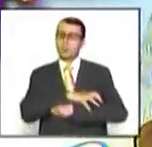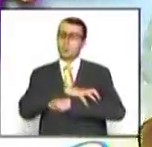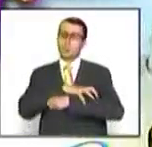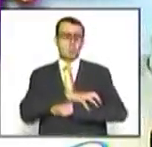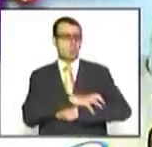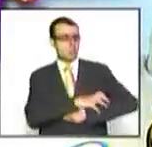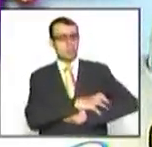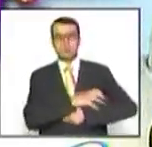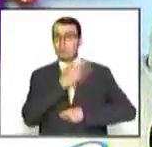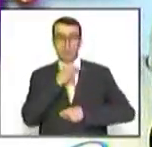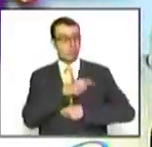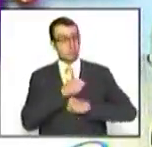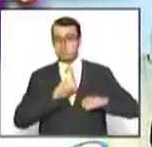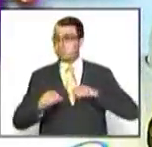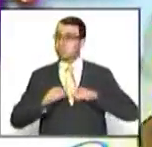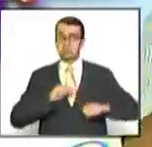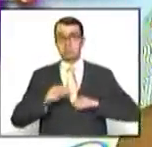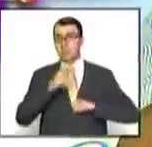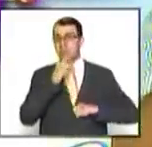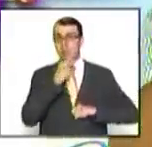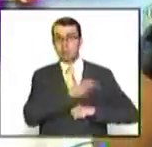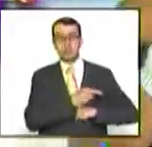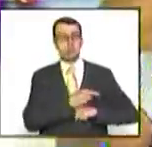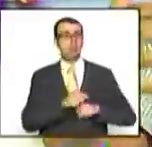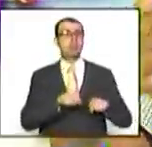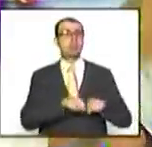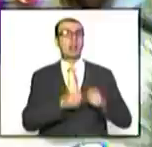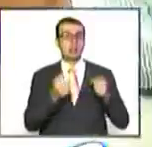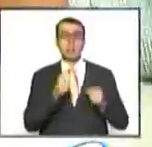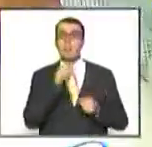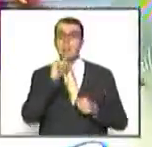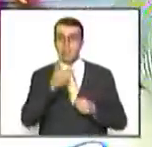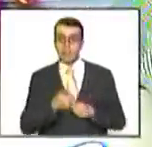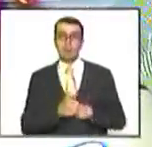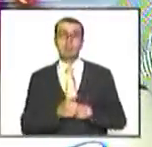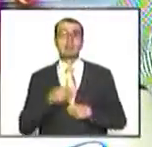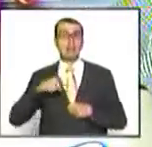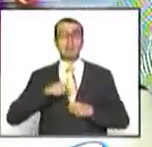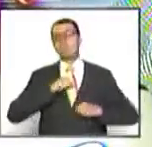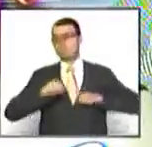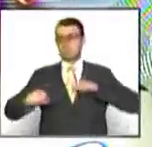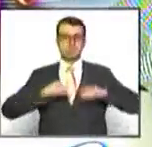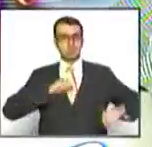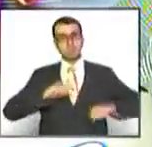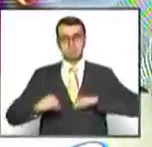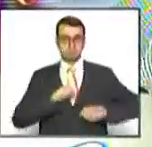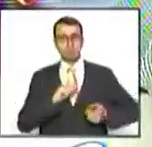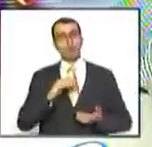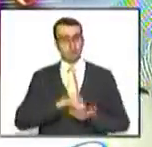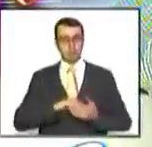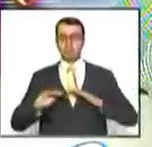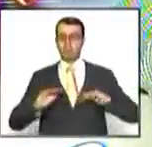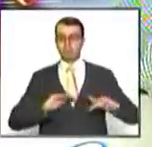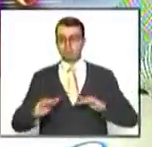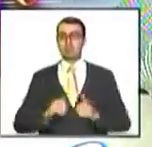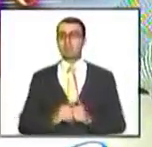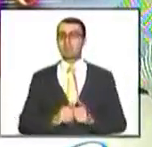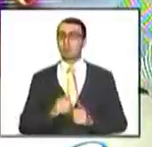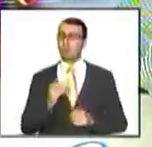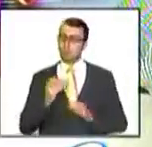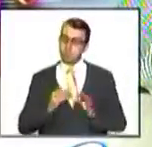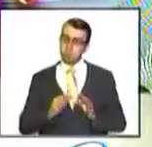no presenta movimiento y lo que va a hacer es degenerarse un poco más. Lo que buscamos es una ejercitación lenta